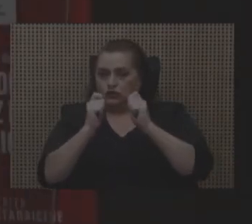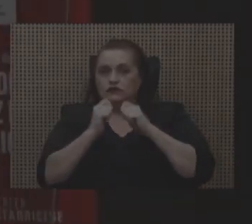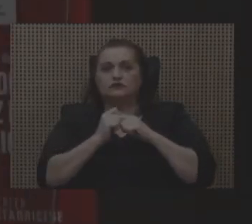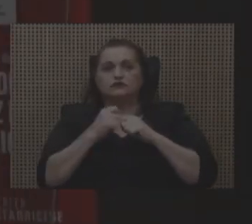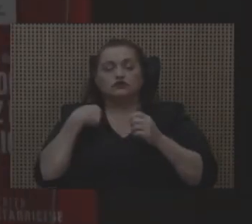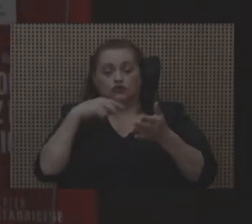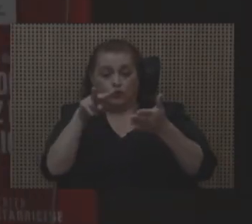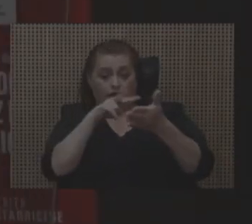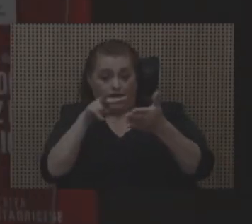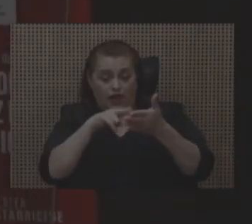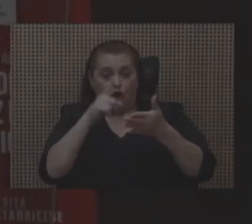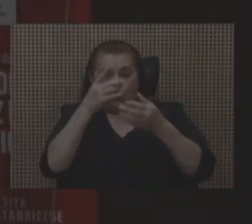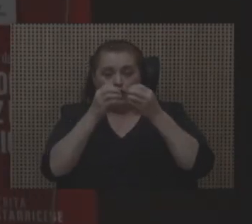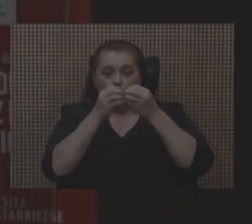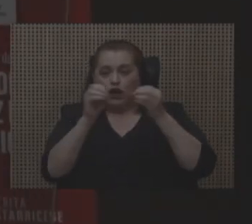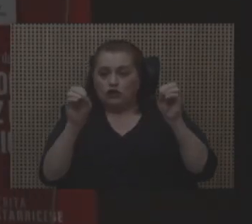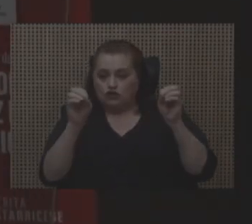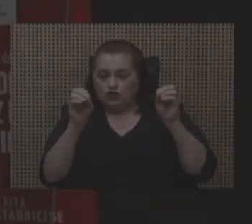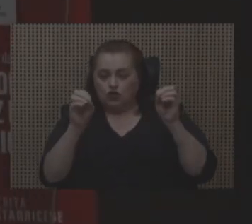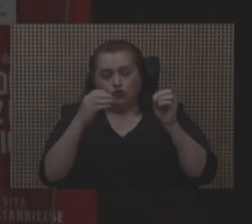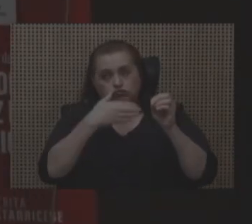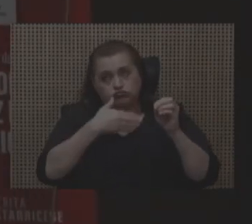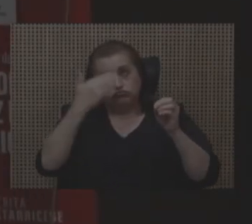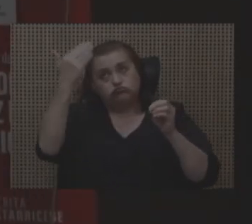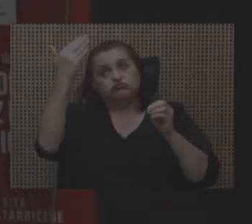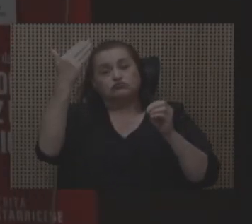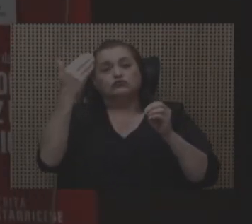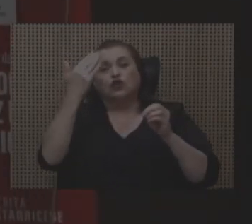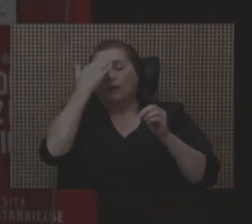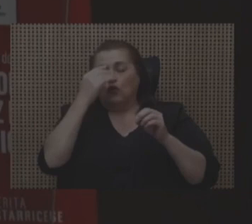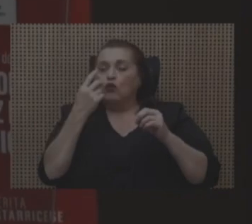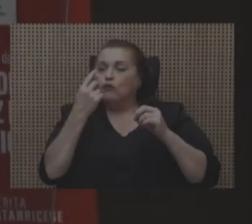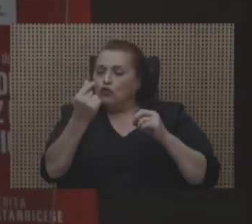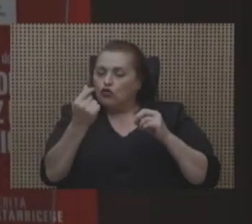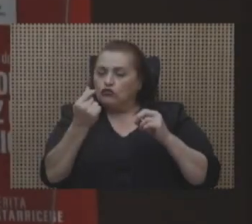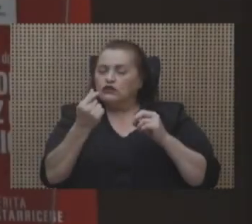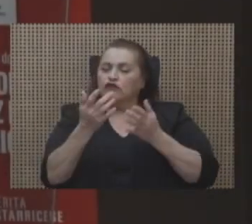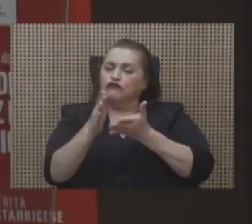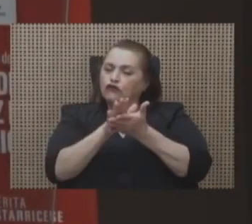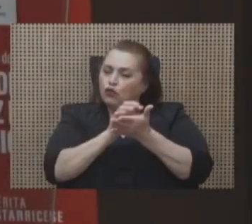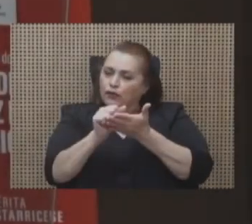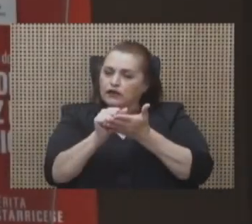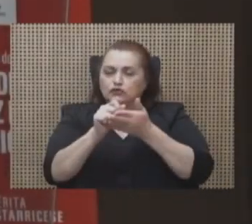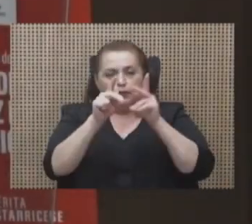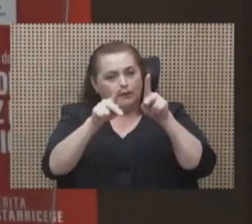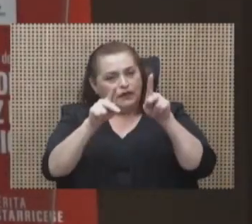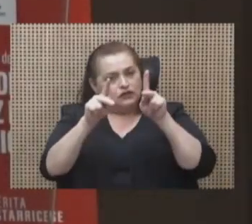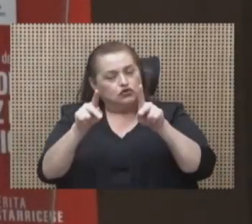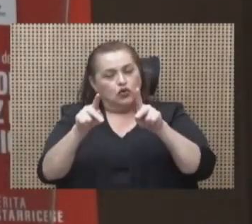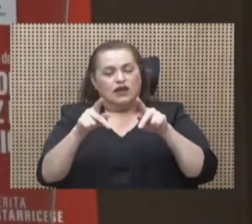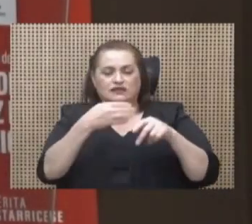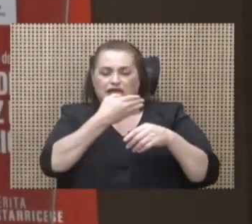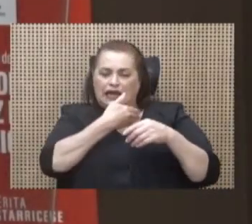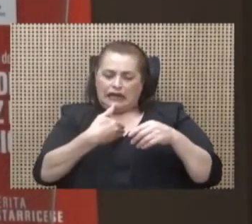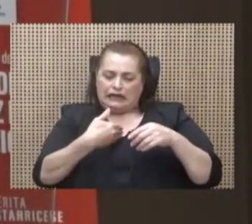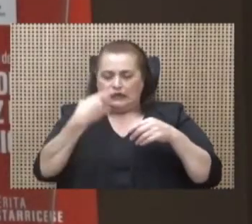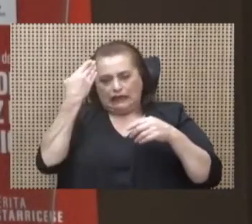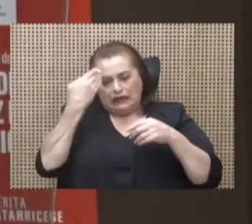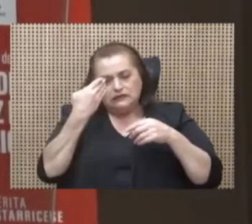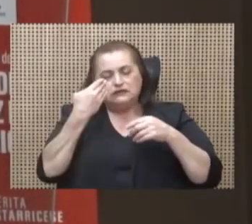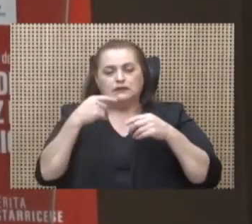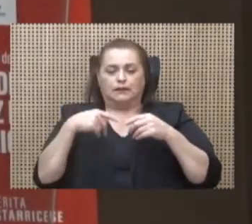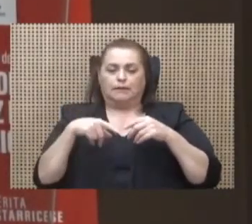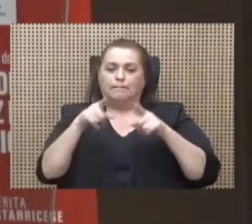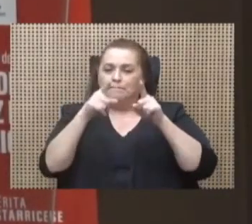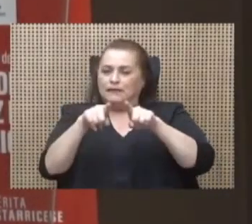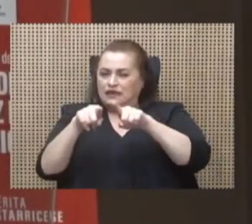Elevo una oración al Altísimo por la pronta recuperación de las personas heridas y víctimas,